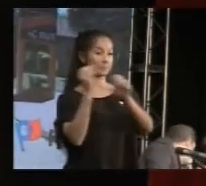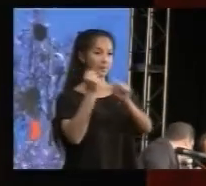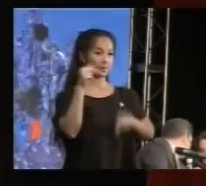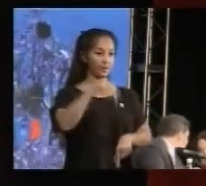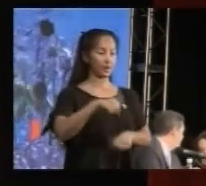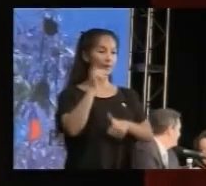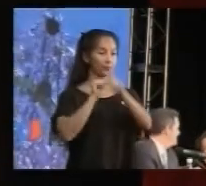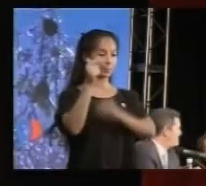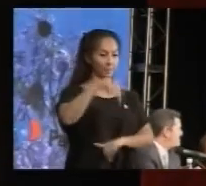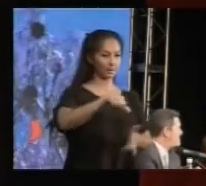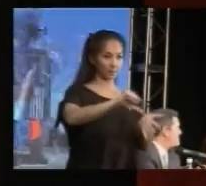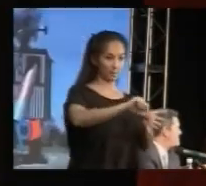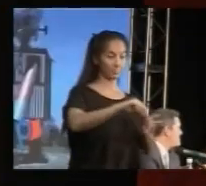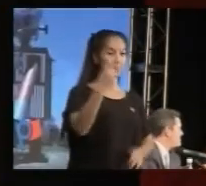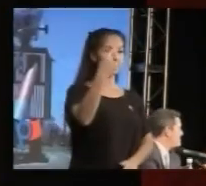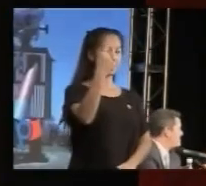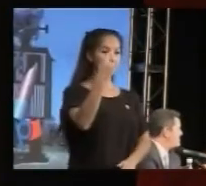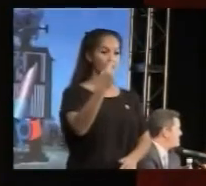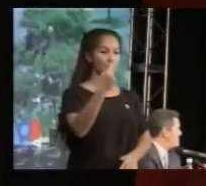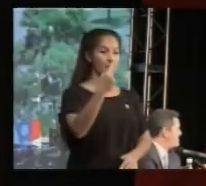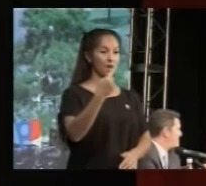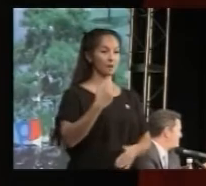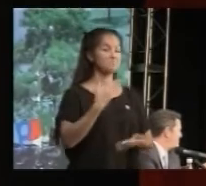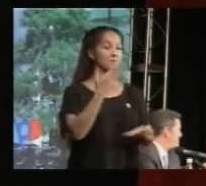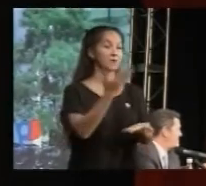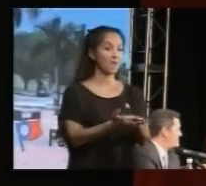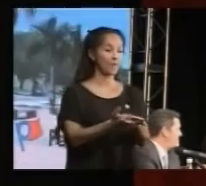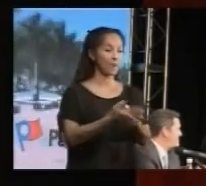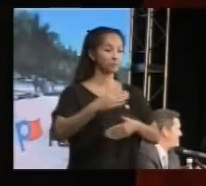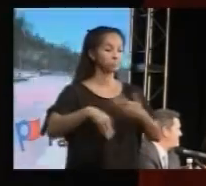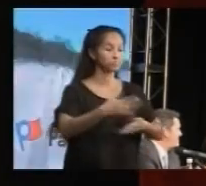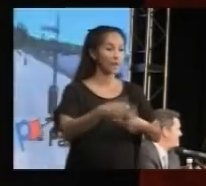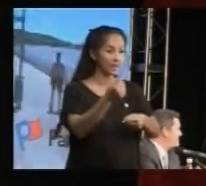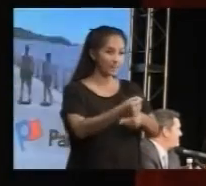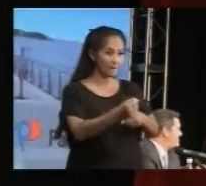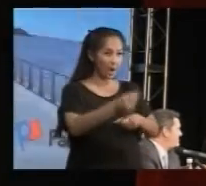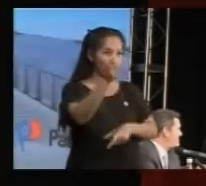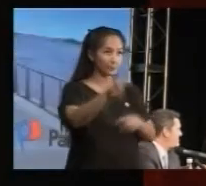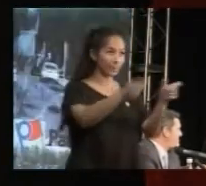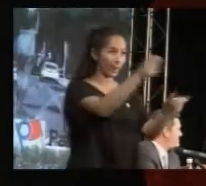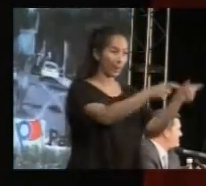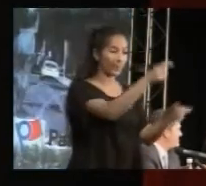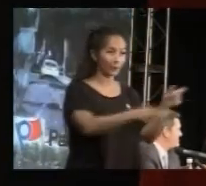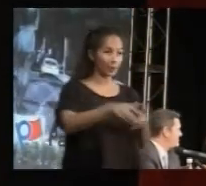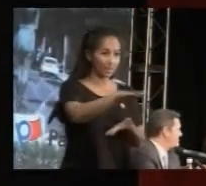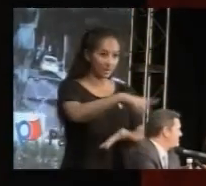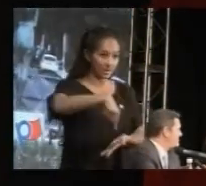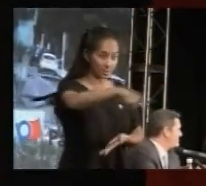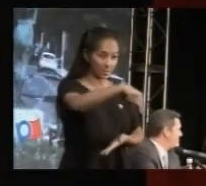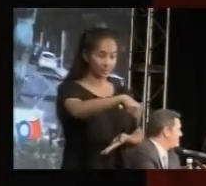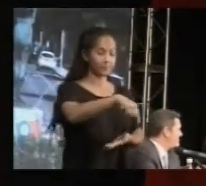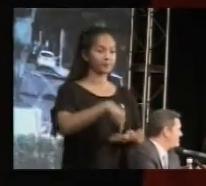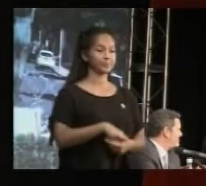historia de la ciudad. En primer lugar, garantizamos la continuidad laboral de todos los paranaenses que están en el sistema